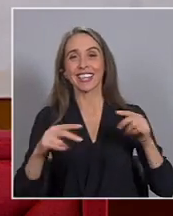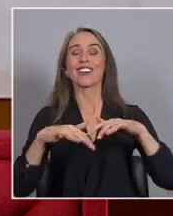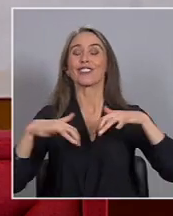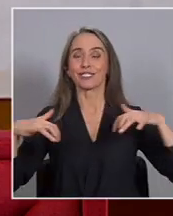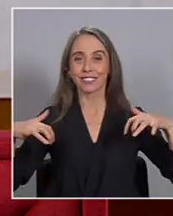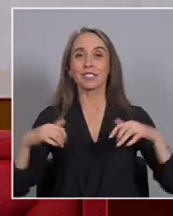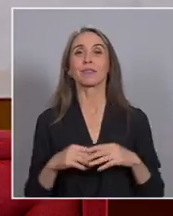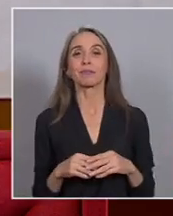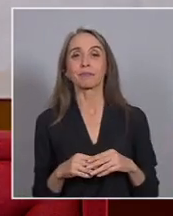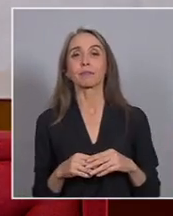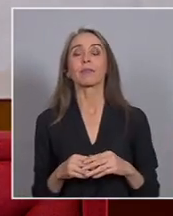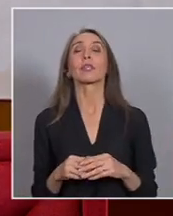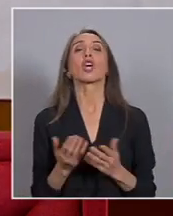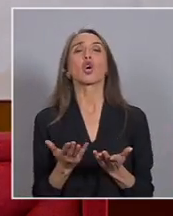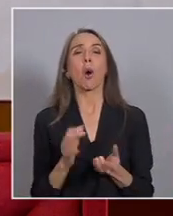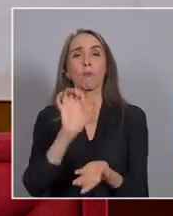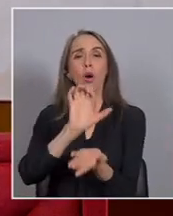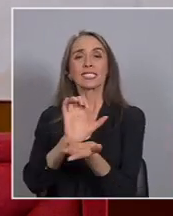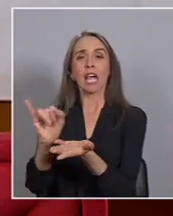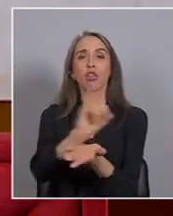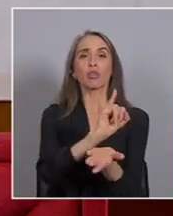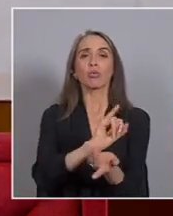En la modernización del Estado,